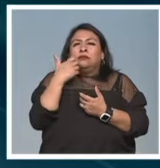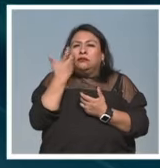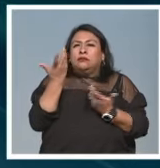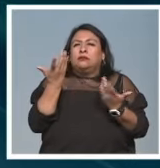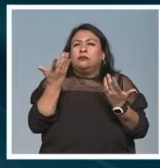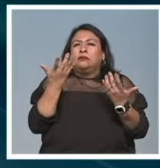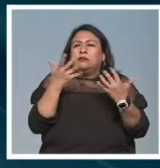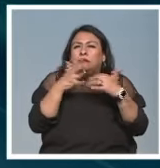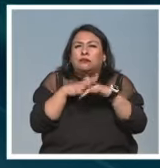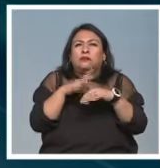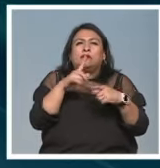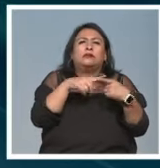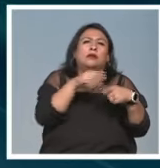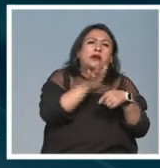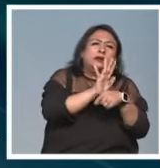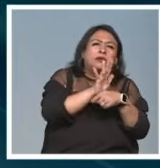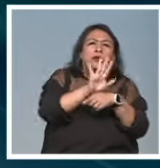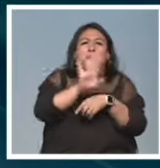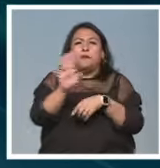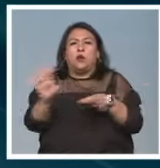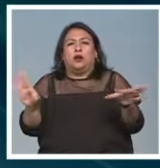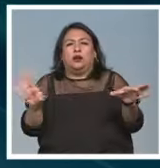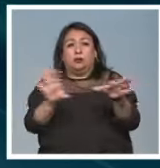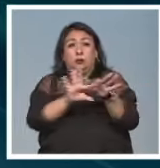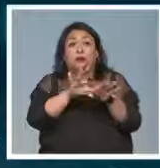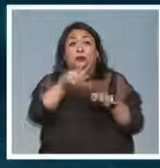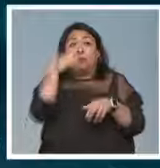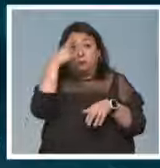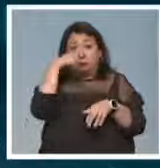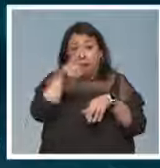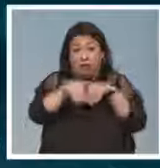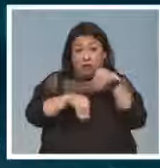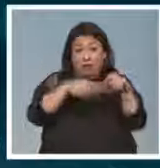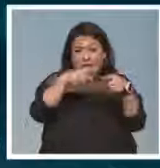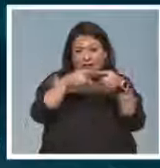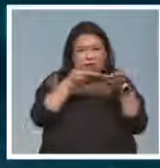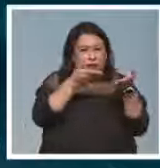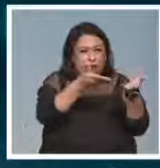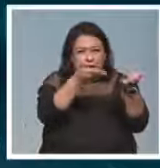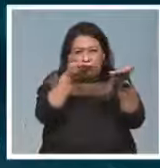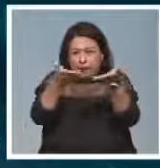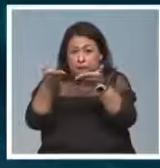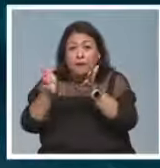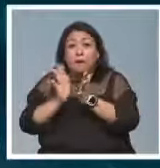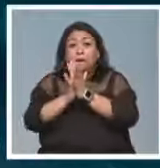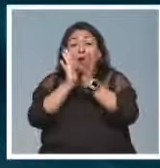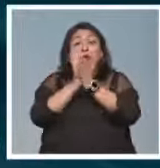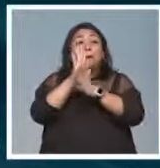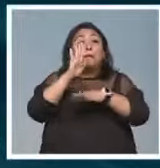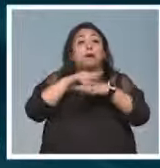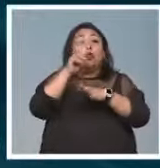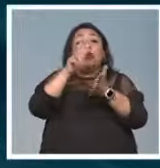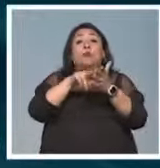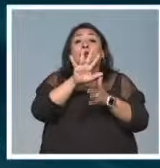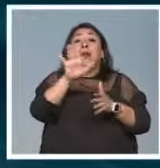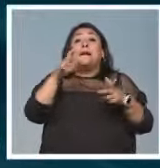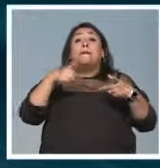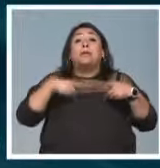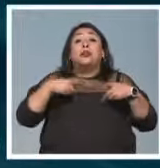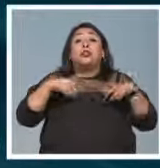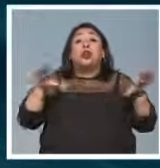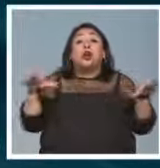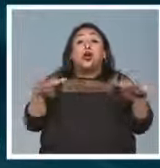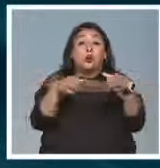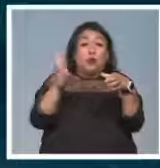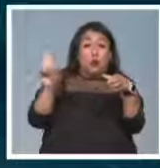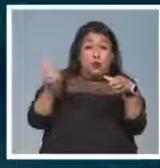hacer entre el cine y la muerte. Para la realización de los diferentes altares, participarán más de 2.500 personas de la